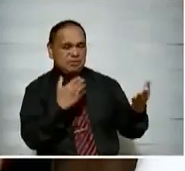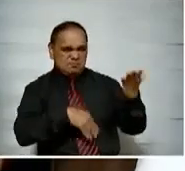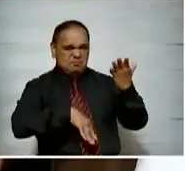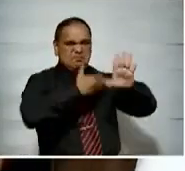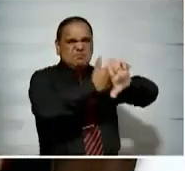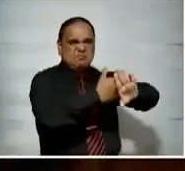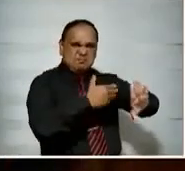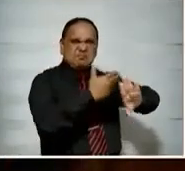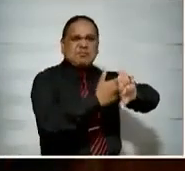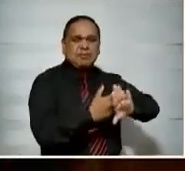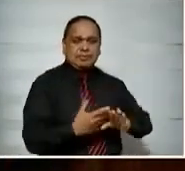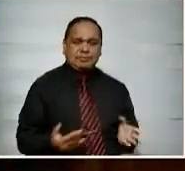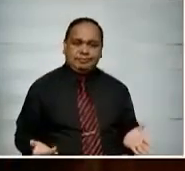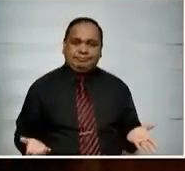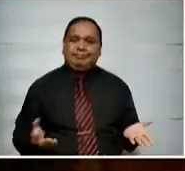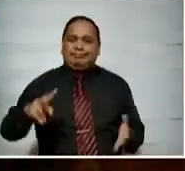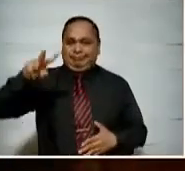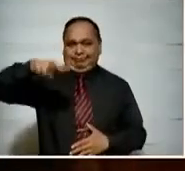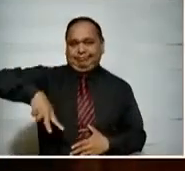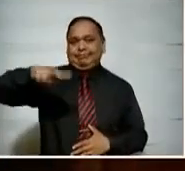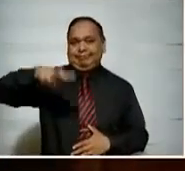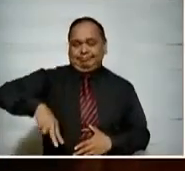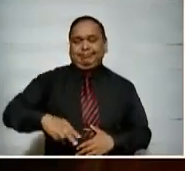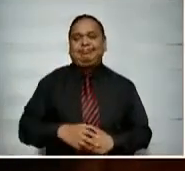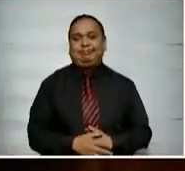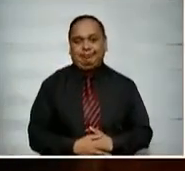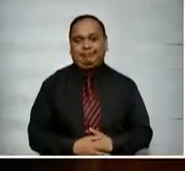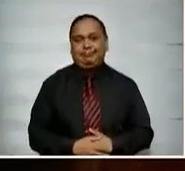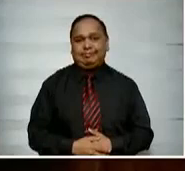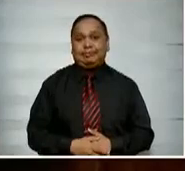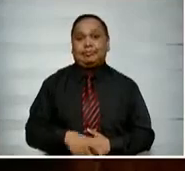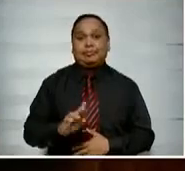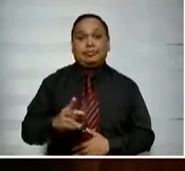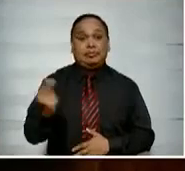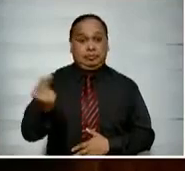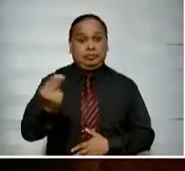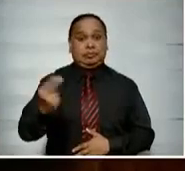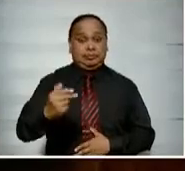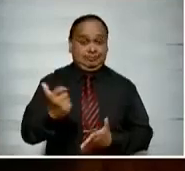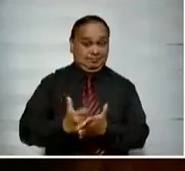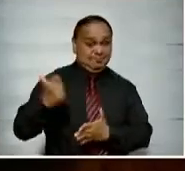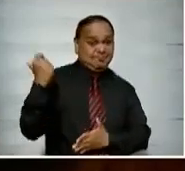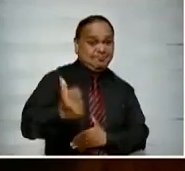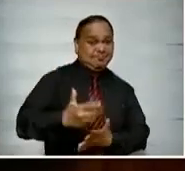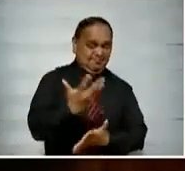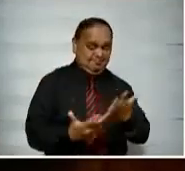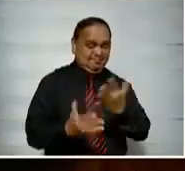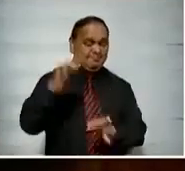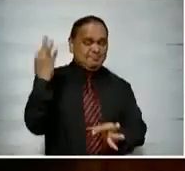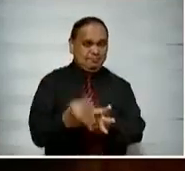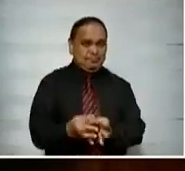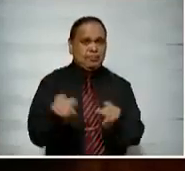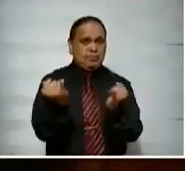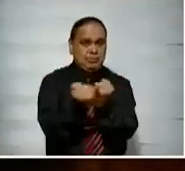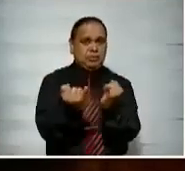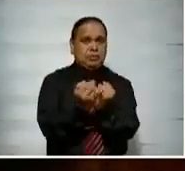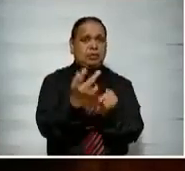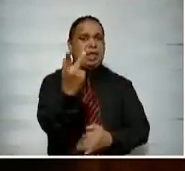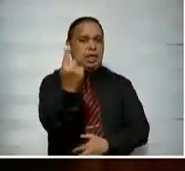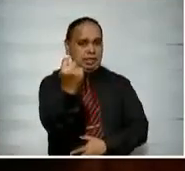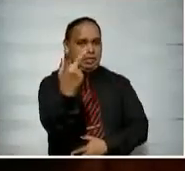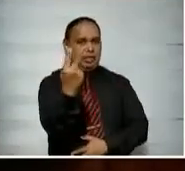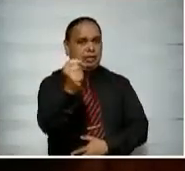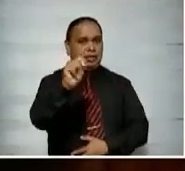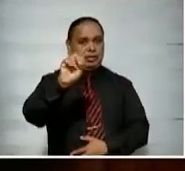totalmente, totalmente. Y yo creo que esto, pues, lo tendrán que pagar. Y tendría que estar Televisa también